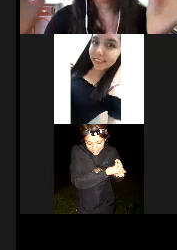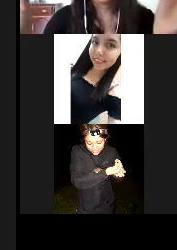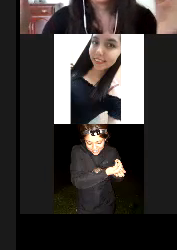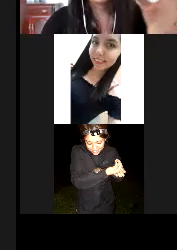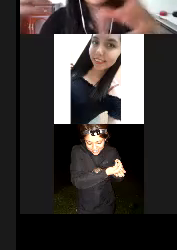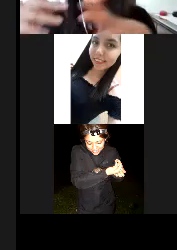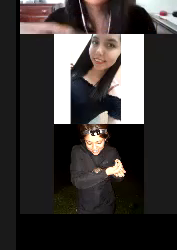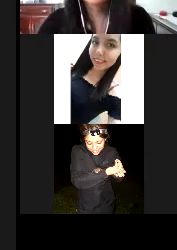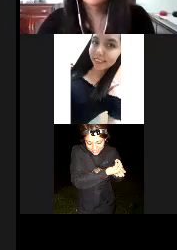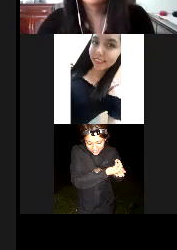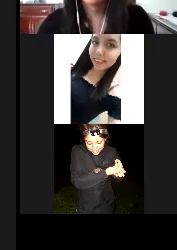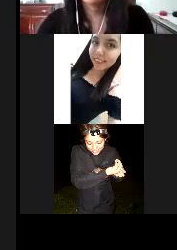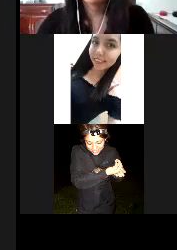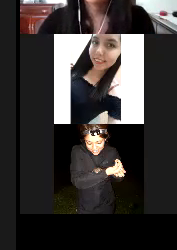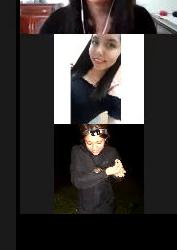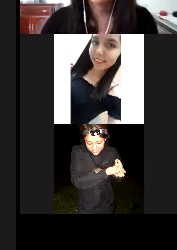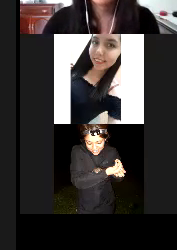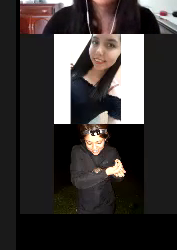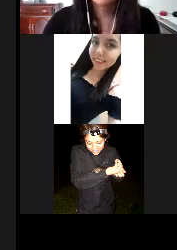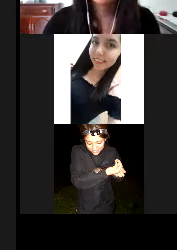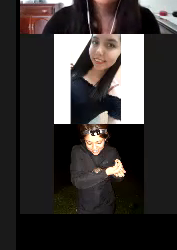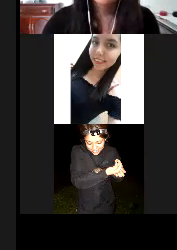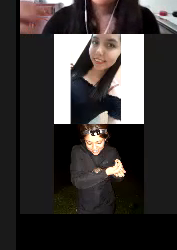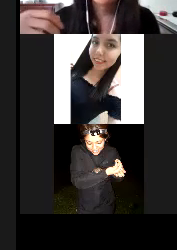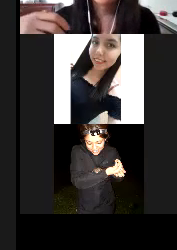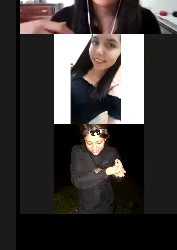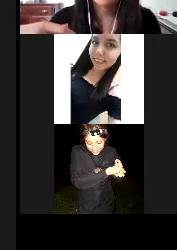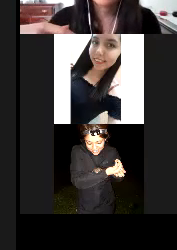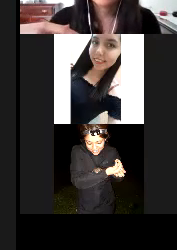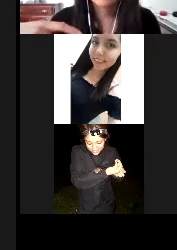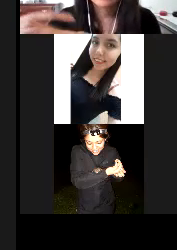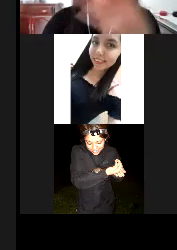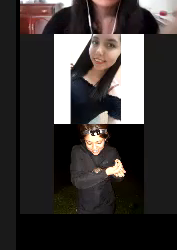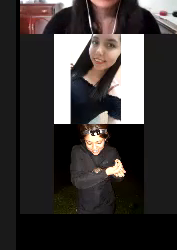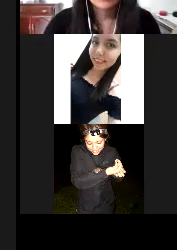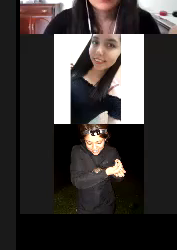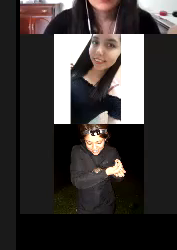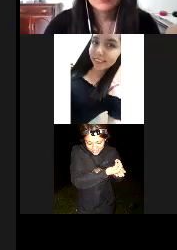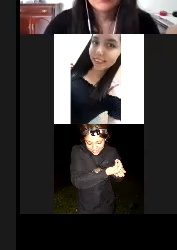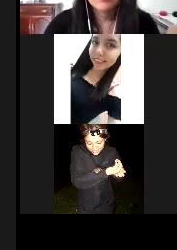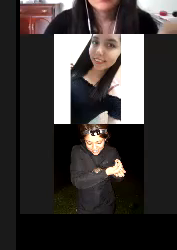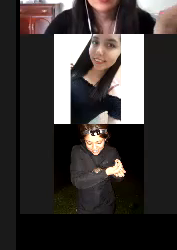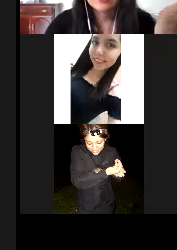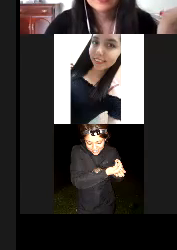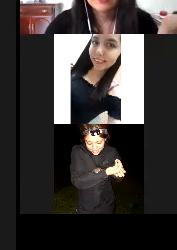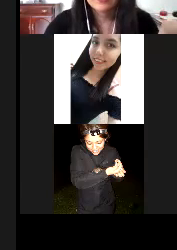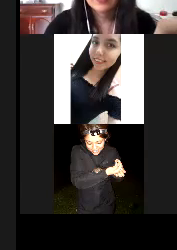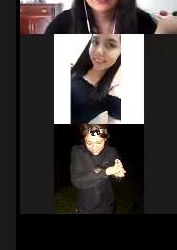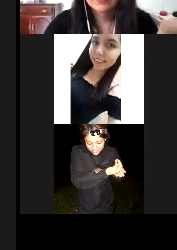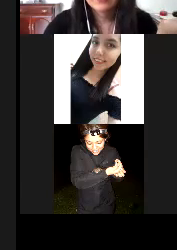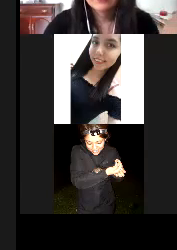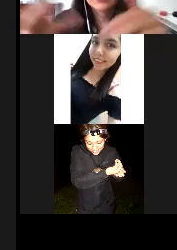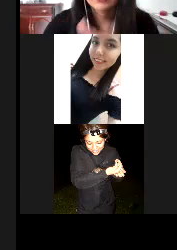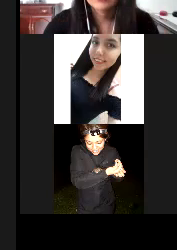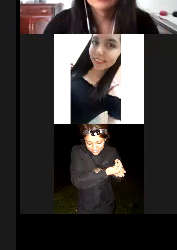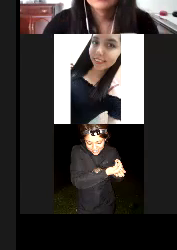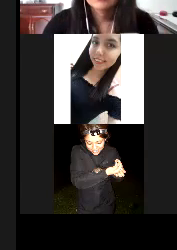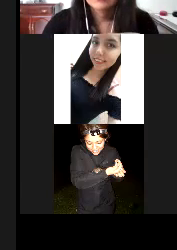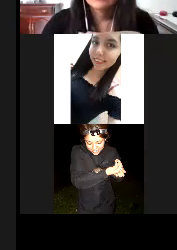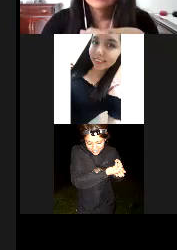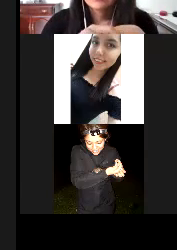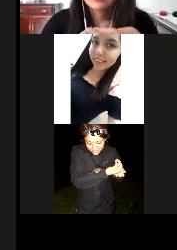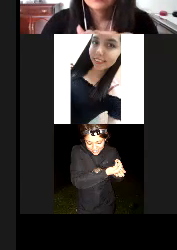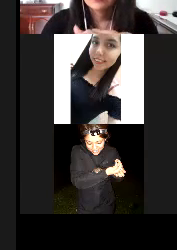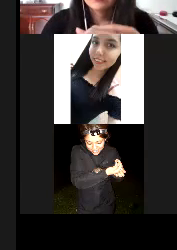hay. Ah, no, sí, la represa sí me está dejando bastante agua para riego, está bien la tomo, pero ¿qué hay de la calidad? ¿No es cierto?